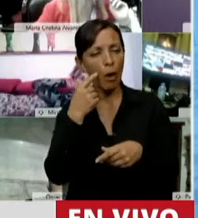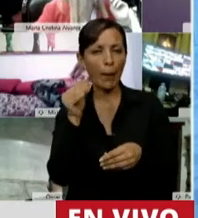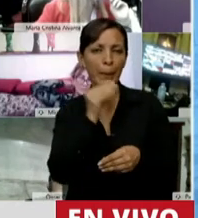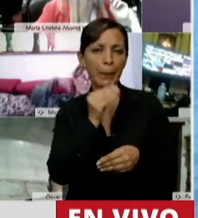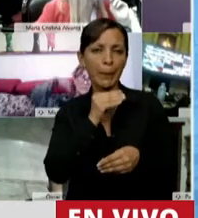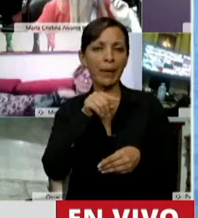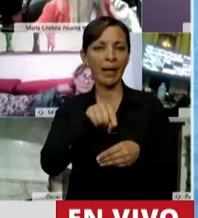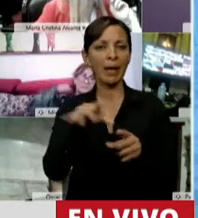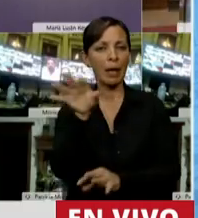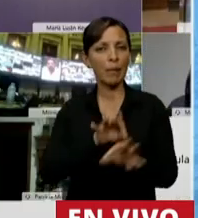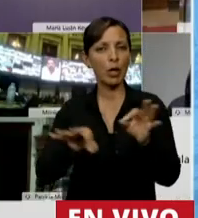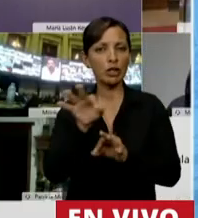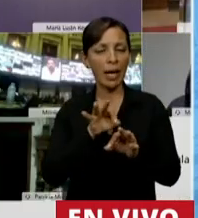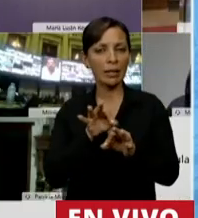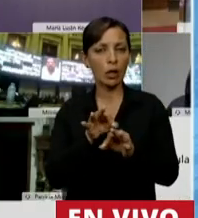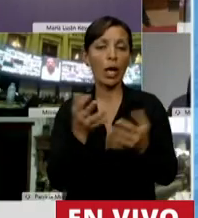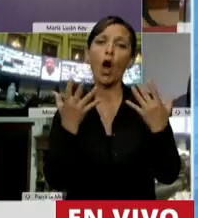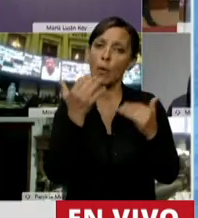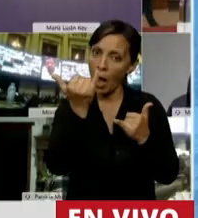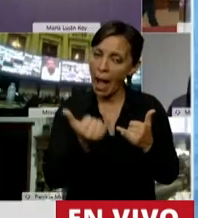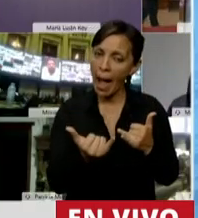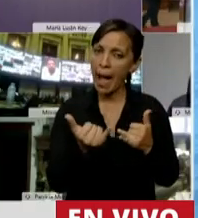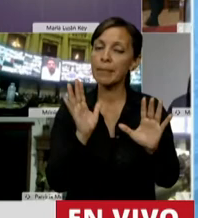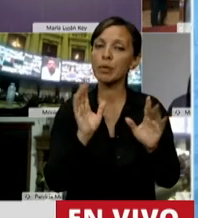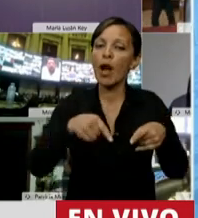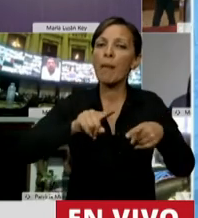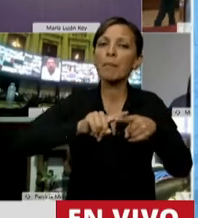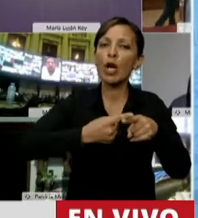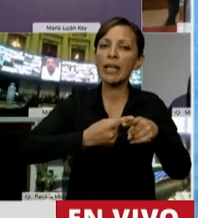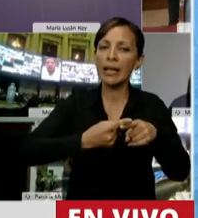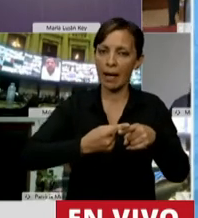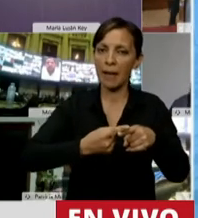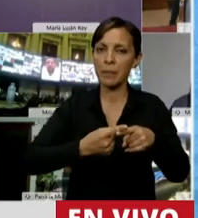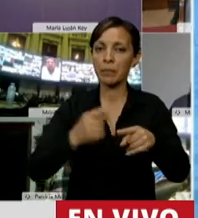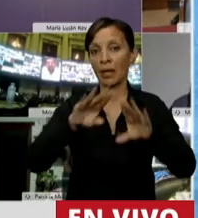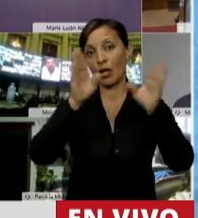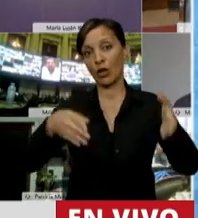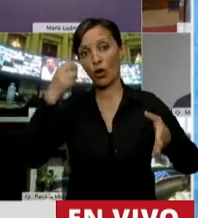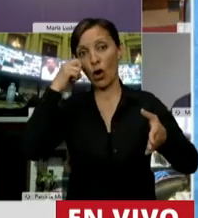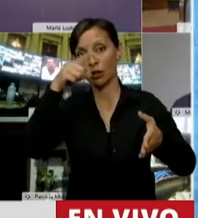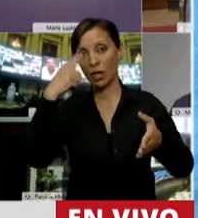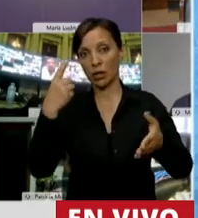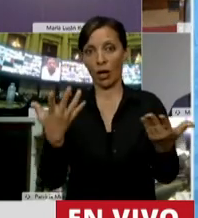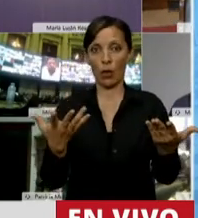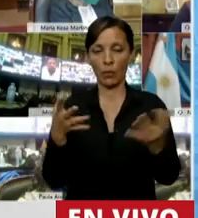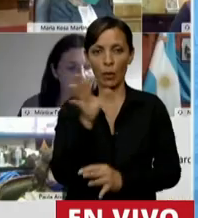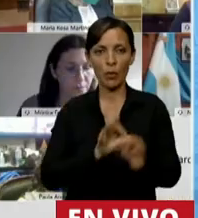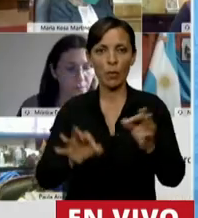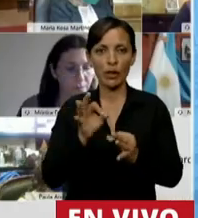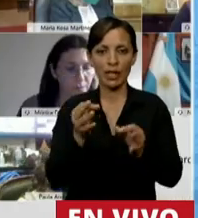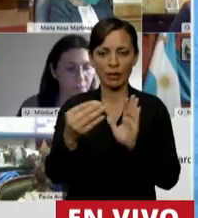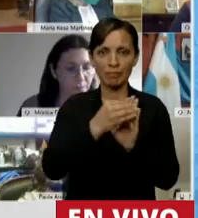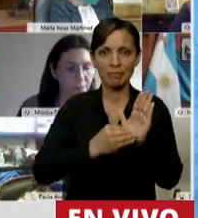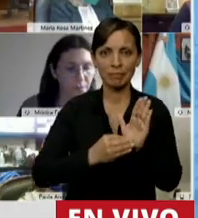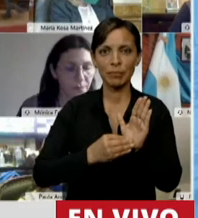a este proyecto, que claro que lo tiene. Estamos hablando de política, estamos en el Congreso de la Nación. ¿Cómo un proyecto no va a tener